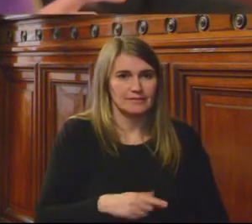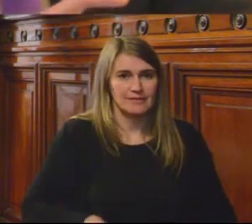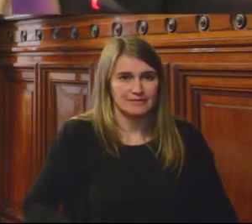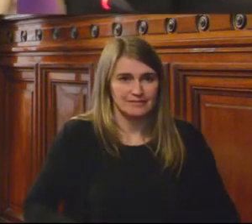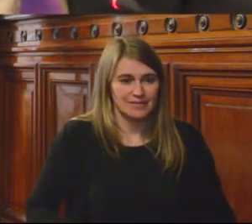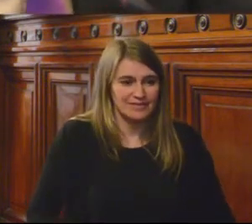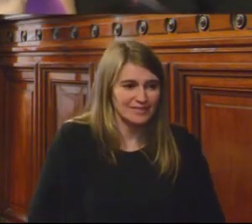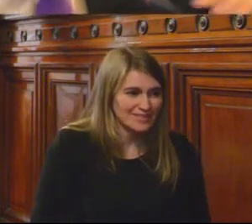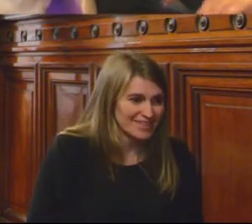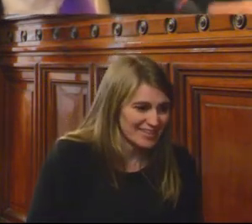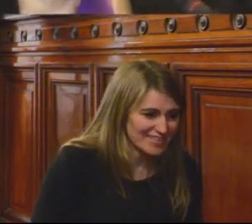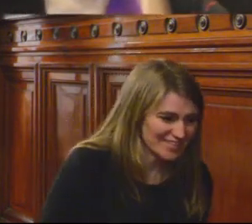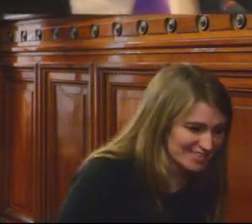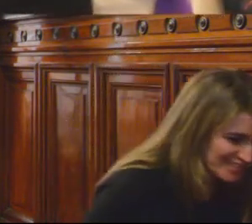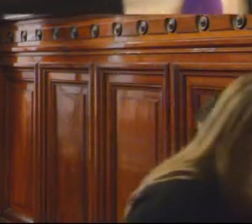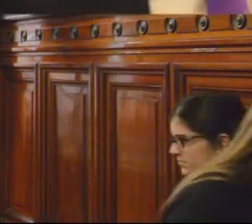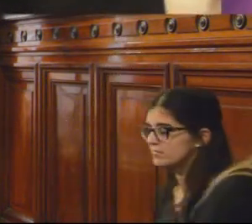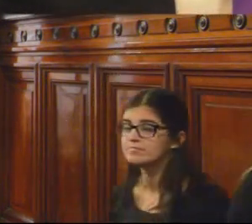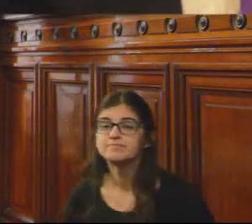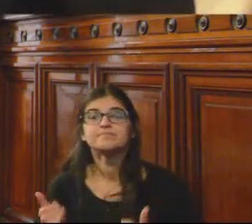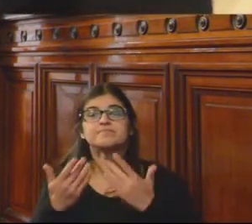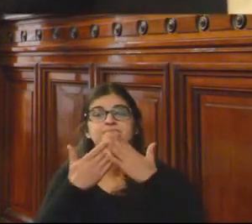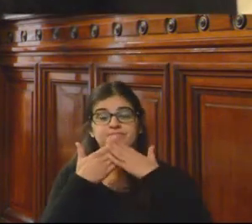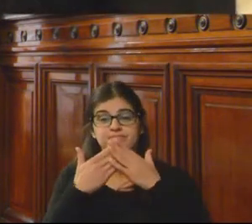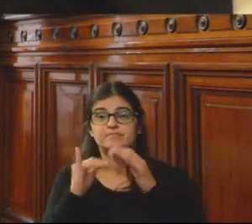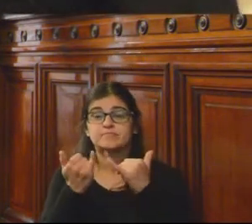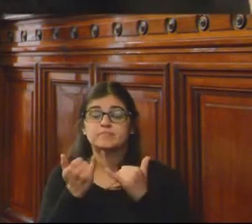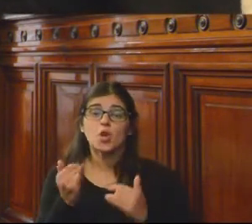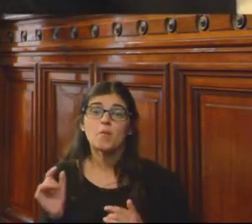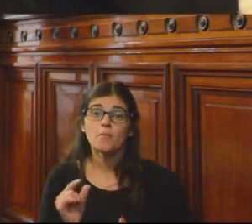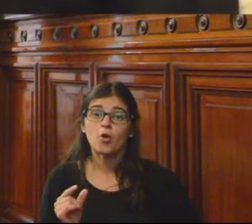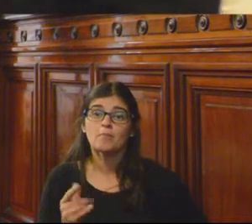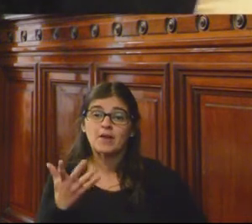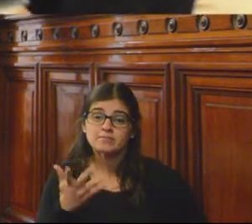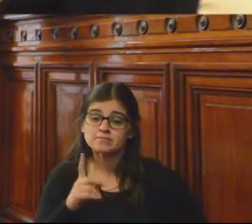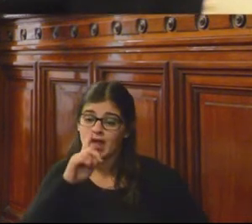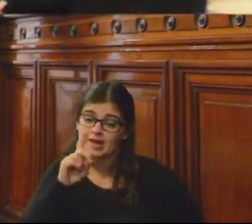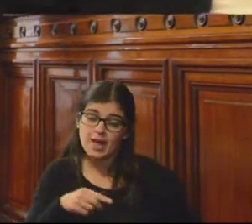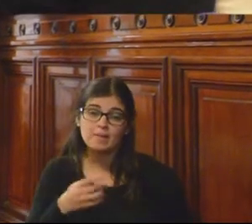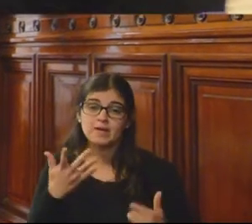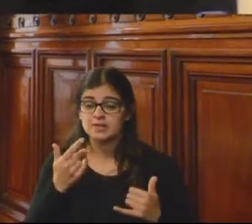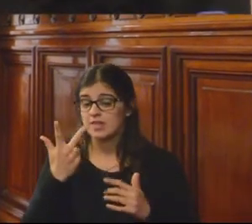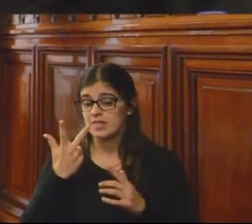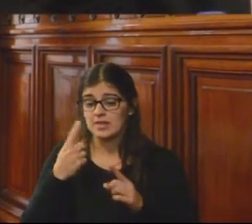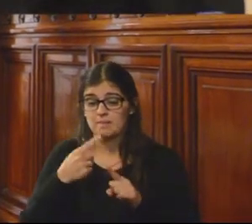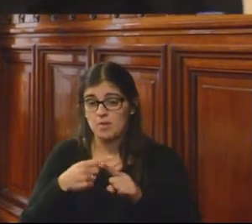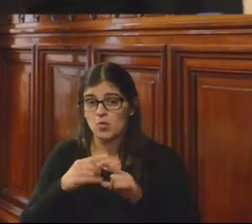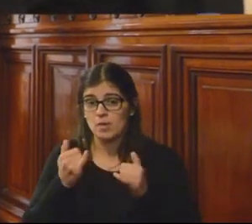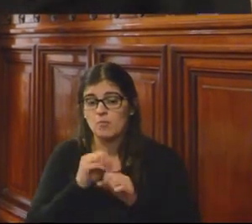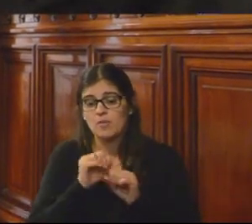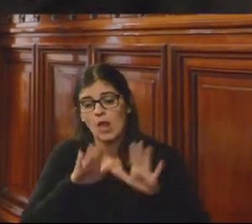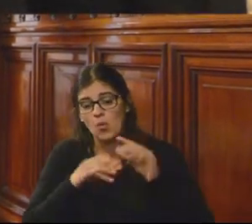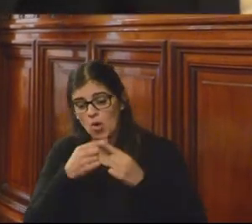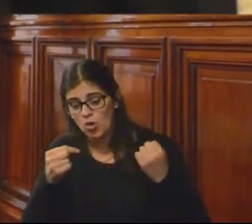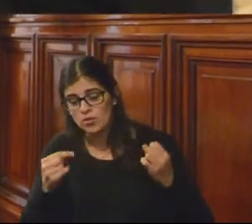Interior. Sí, muchísimas gracias. Un poco para rápidamente, en estos 3 minutos, poder abordar algunos elementos.